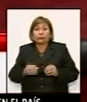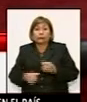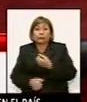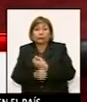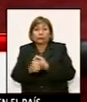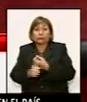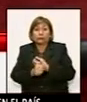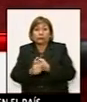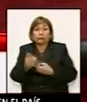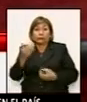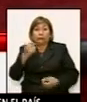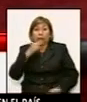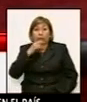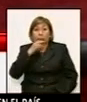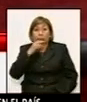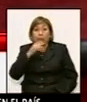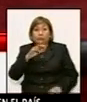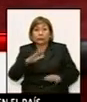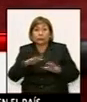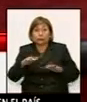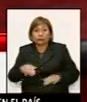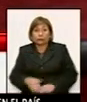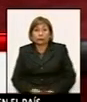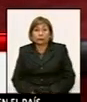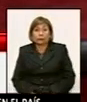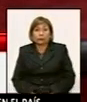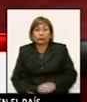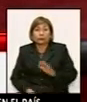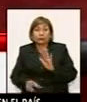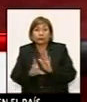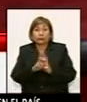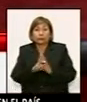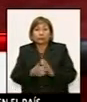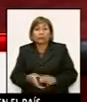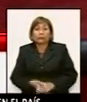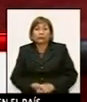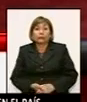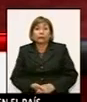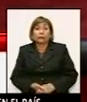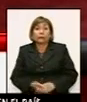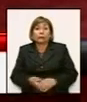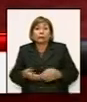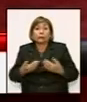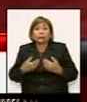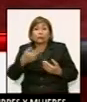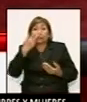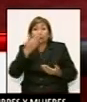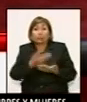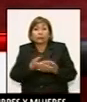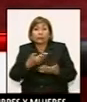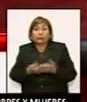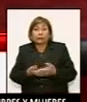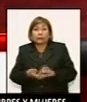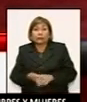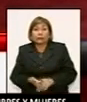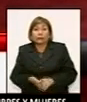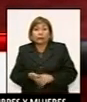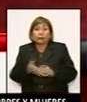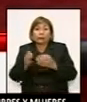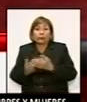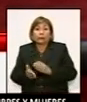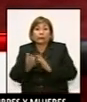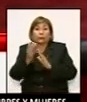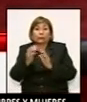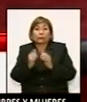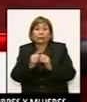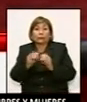contra mujeres y niñas. Estas iniciativas de ley, Presidenta, tienen que ver con un problema que vienen enfrentando, por